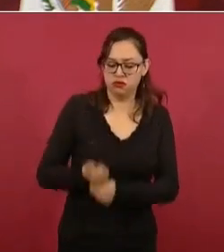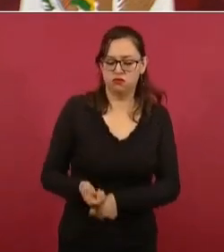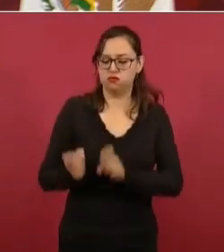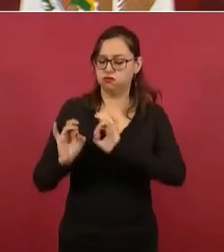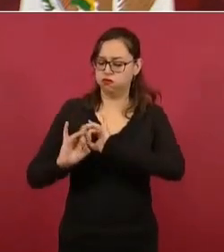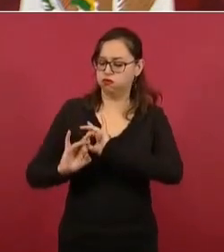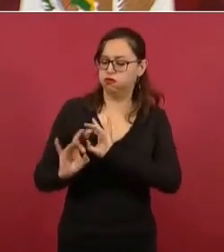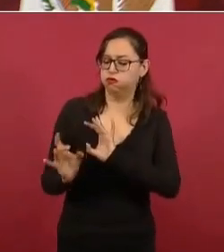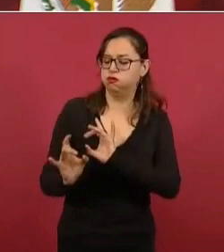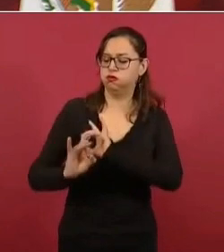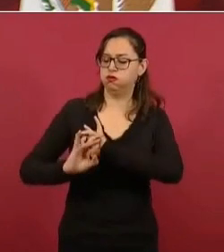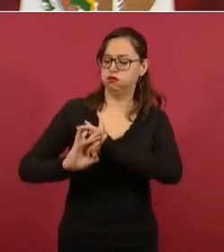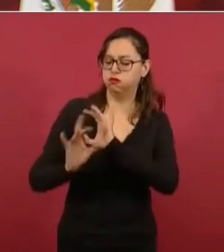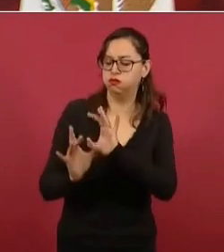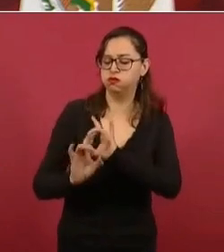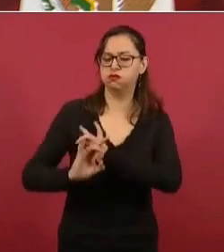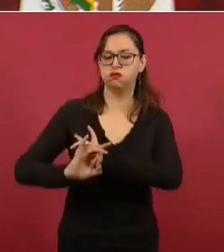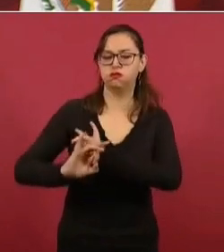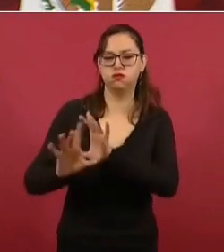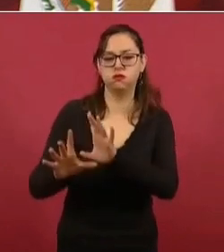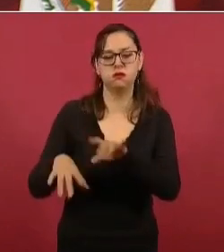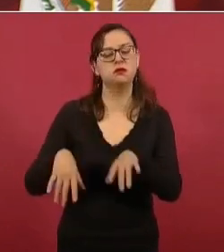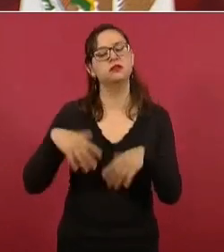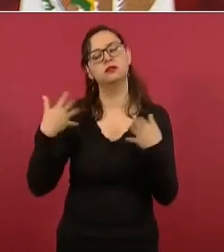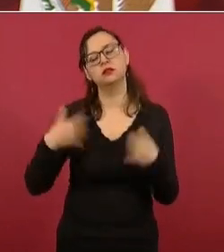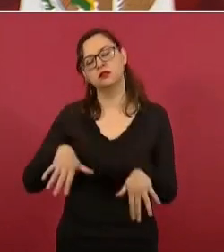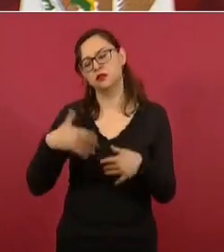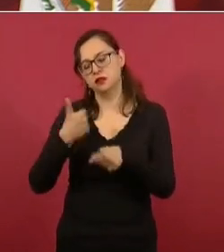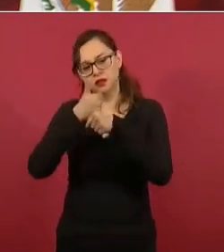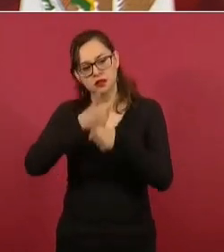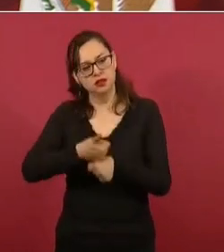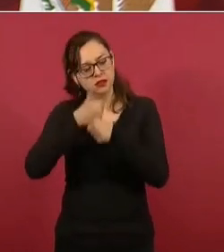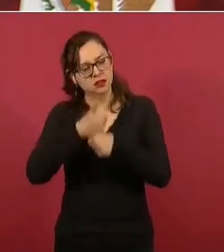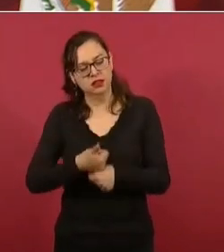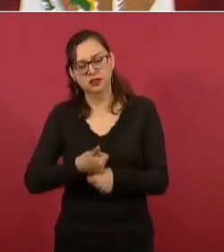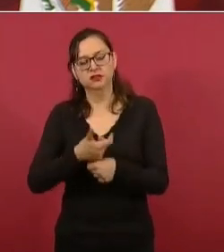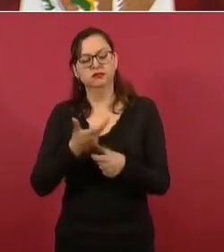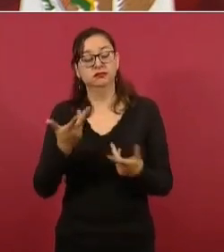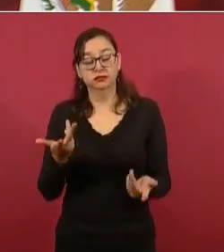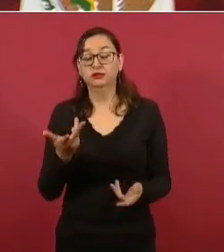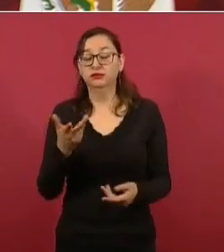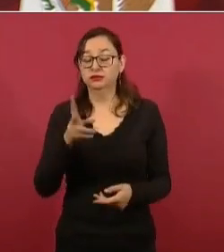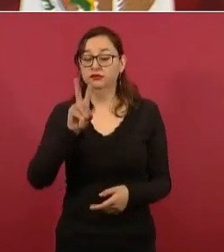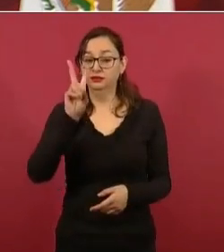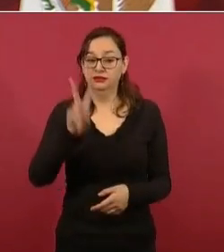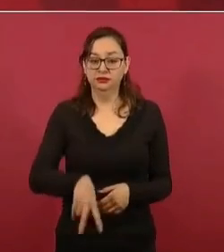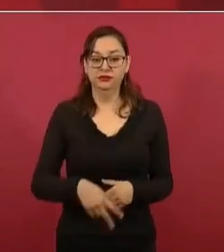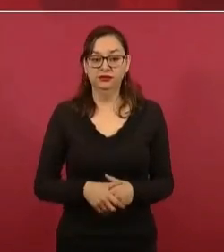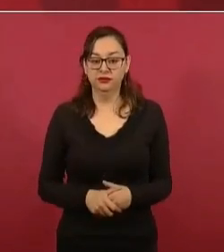de la pandemia y de otros males. Gracias, presidente.